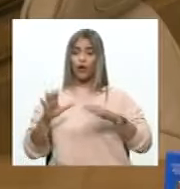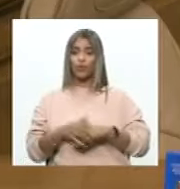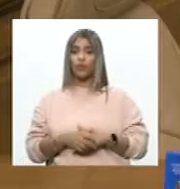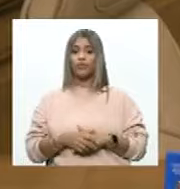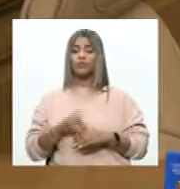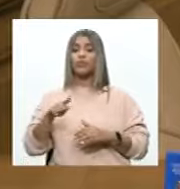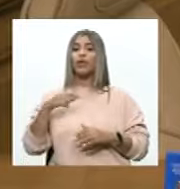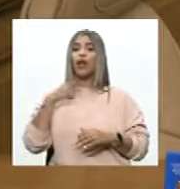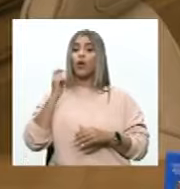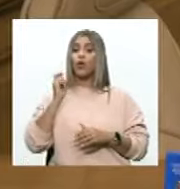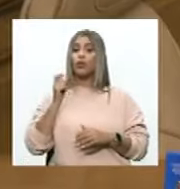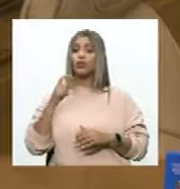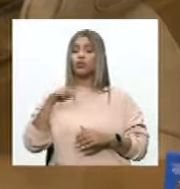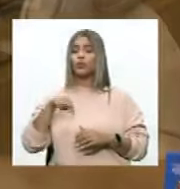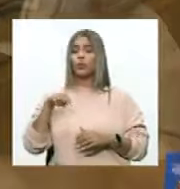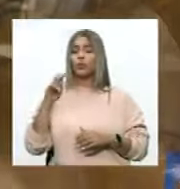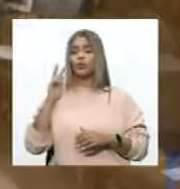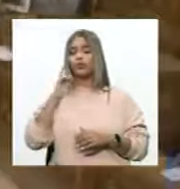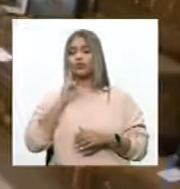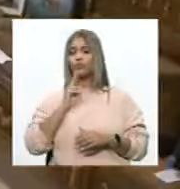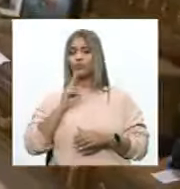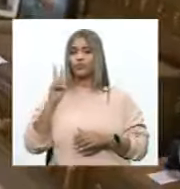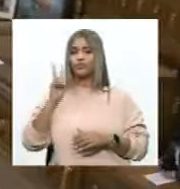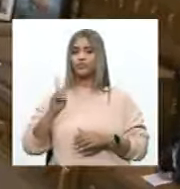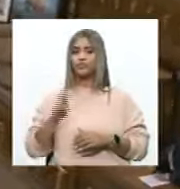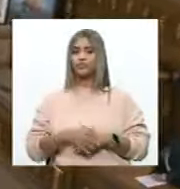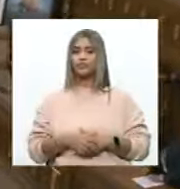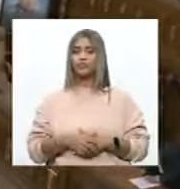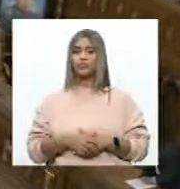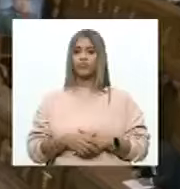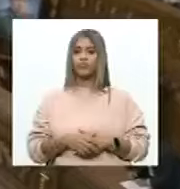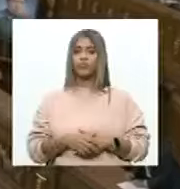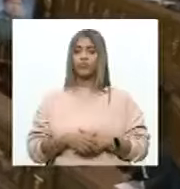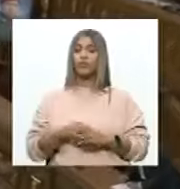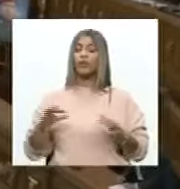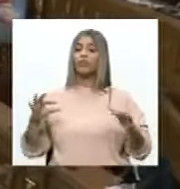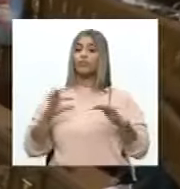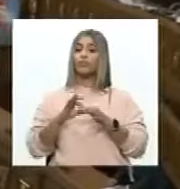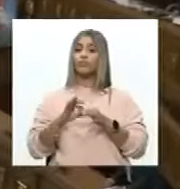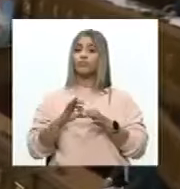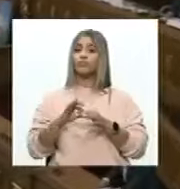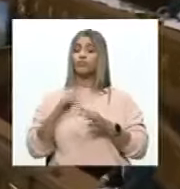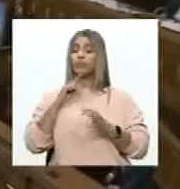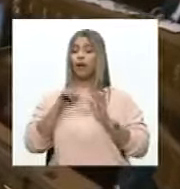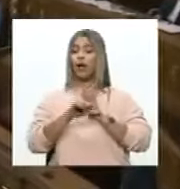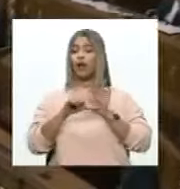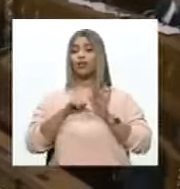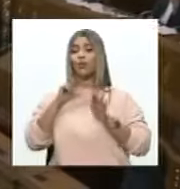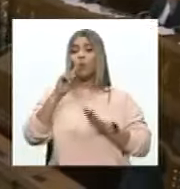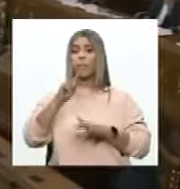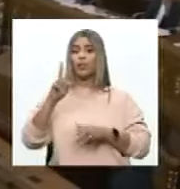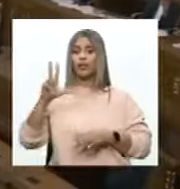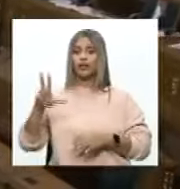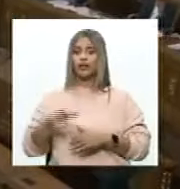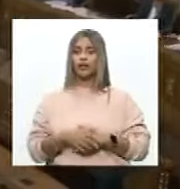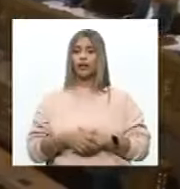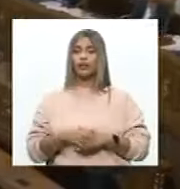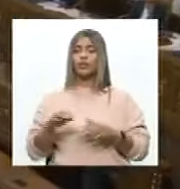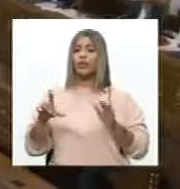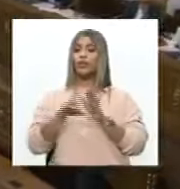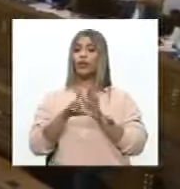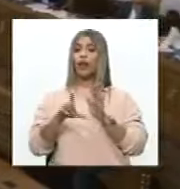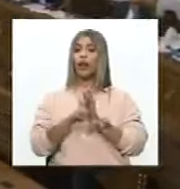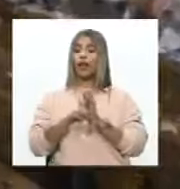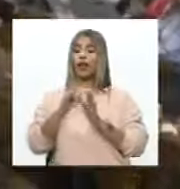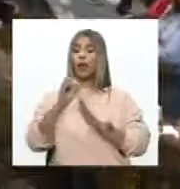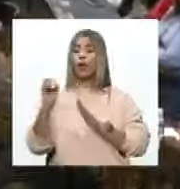de la Constitución de la República Bolivariana de Venezuela, en concordancia con el artículo 23 de la Ley